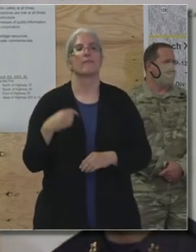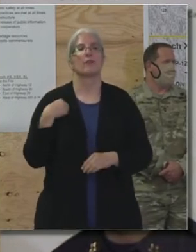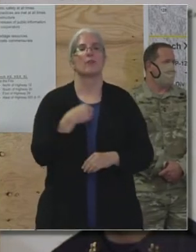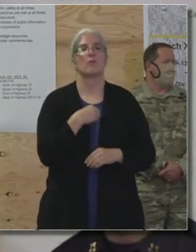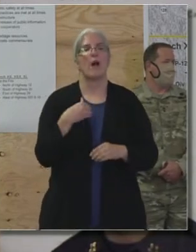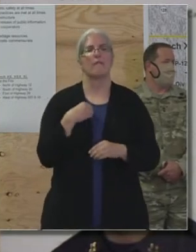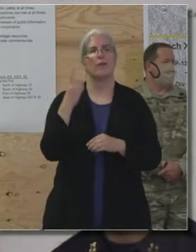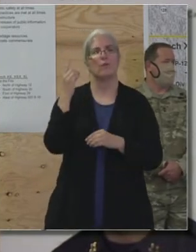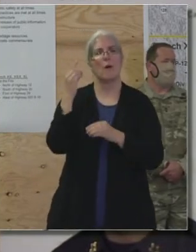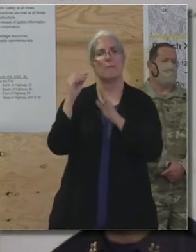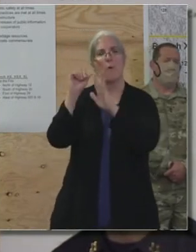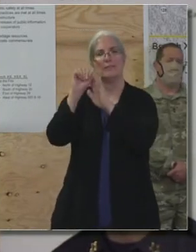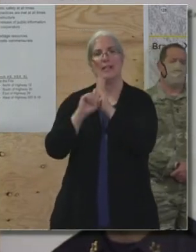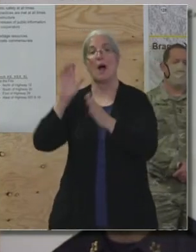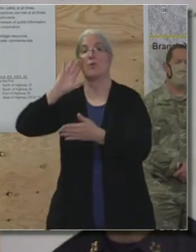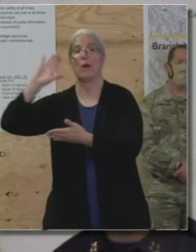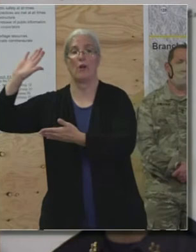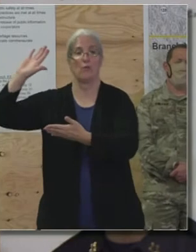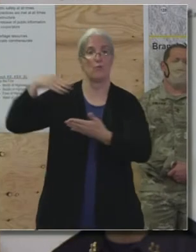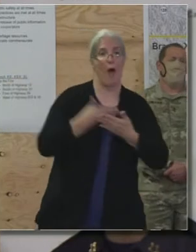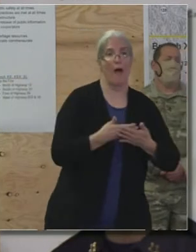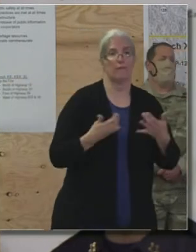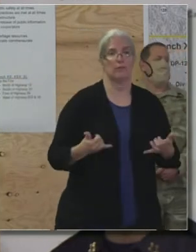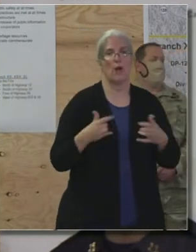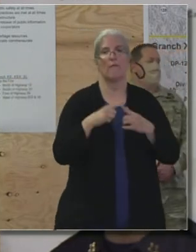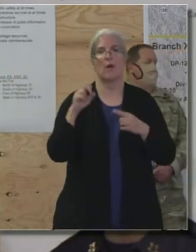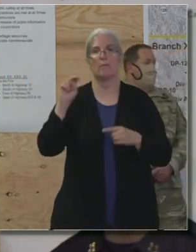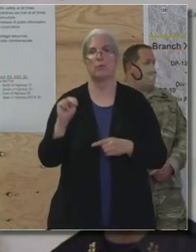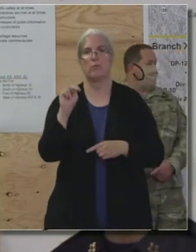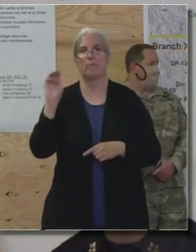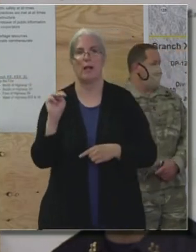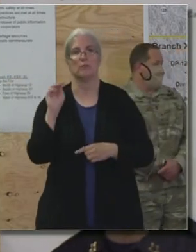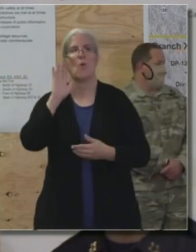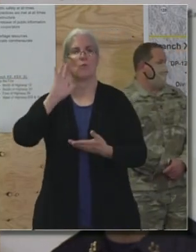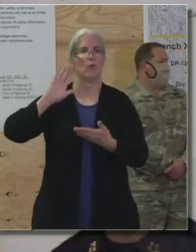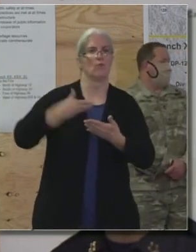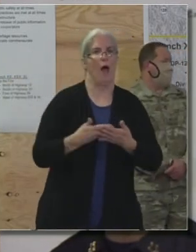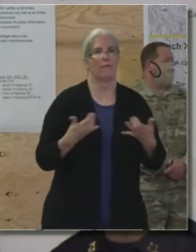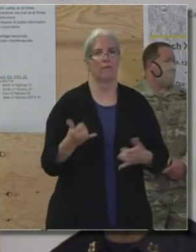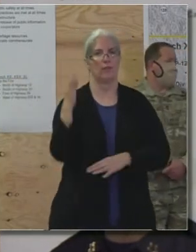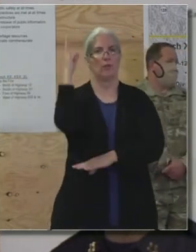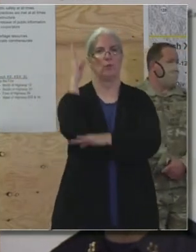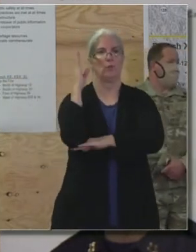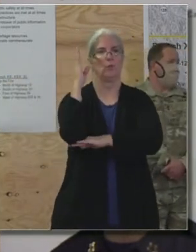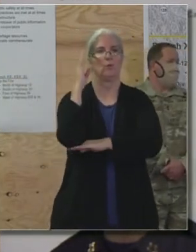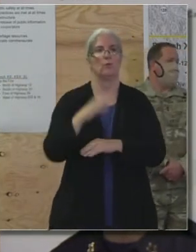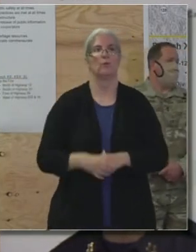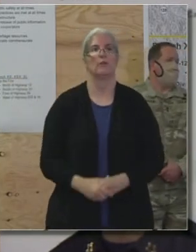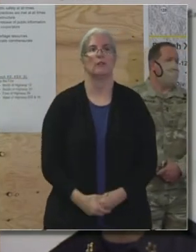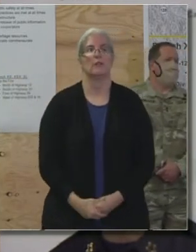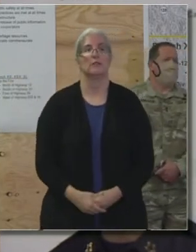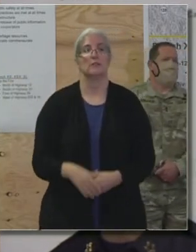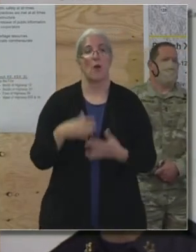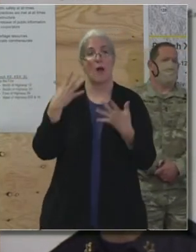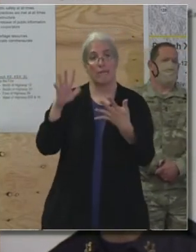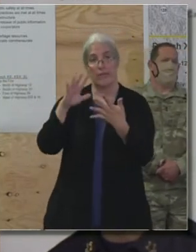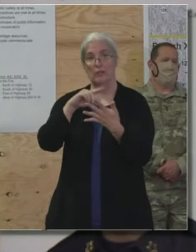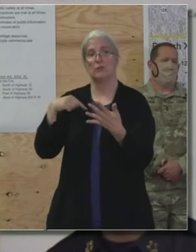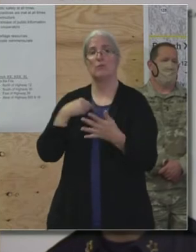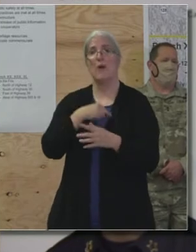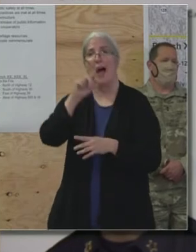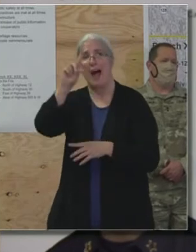mediodía hoy de nuevo méjico sí y gracias al gobernador del estado de nuevo méxico tenemos